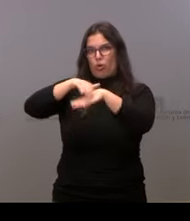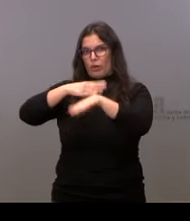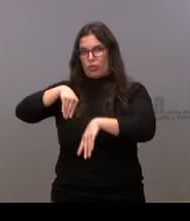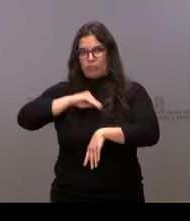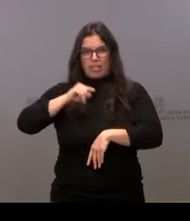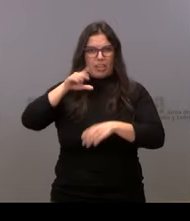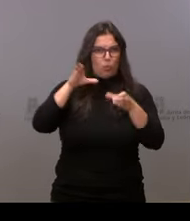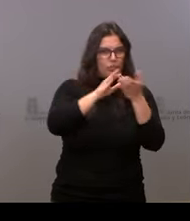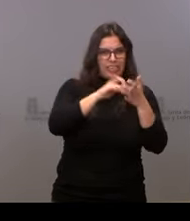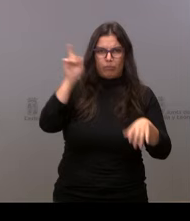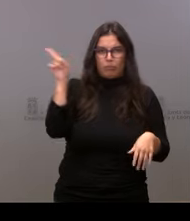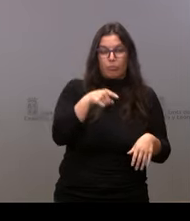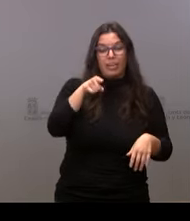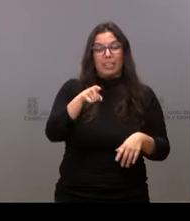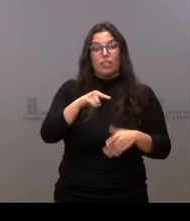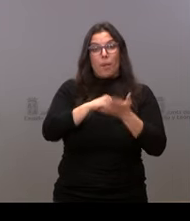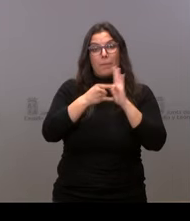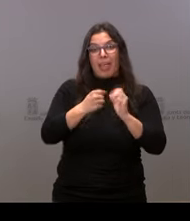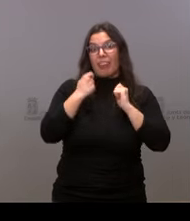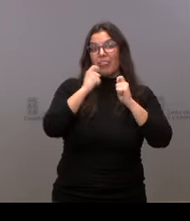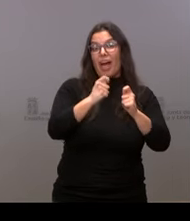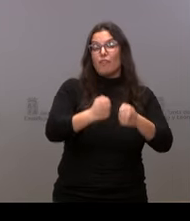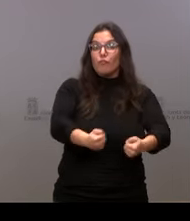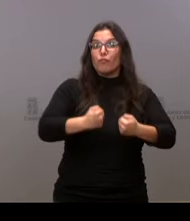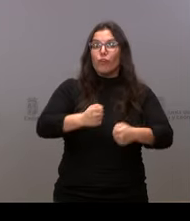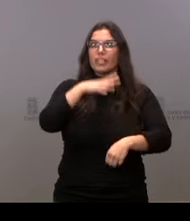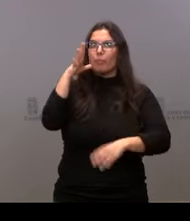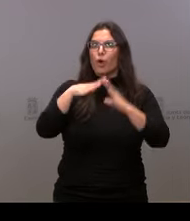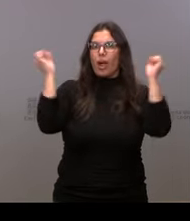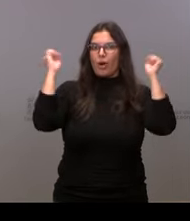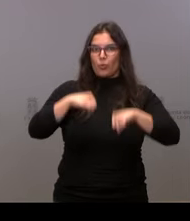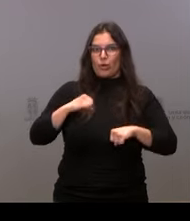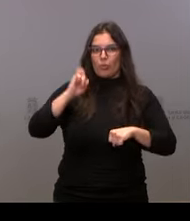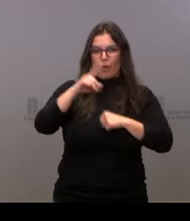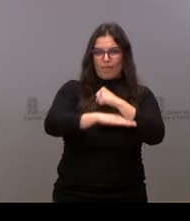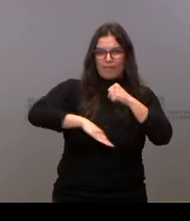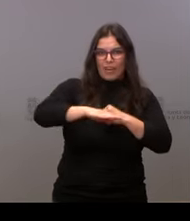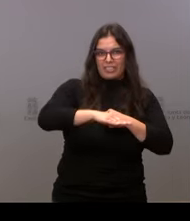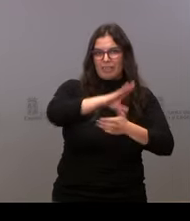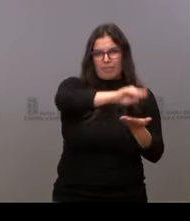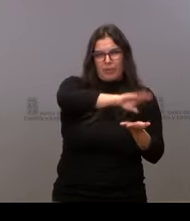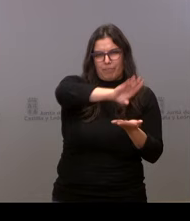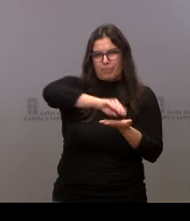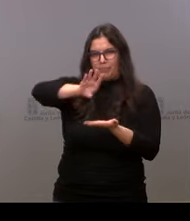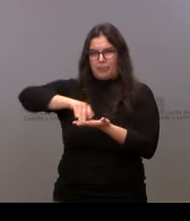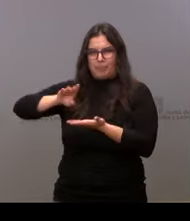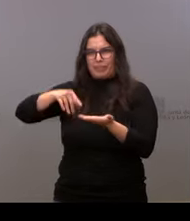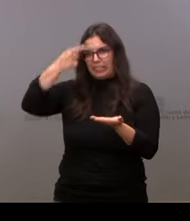consenso con el que nace ha surgido desde la base se ha trabajado desde abajo